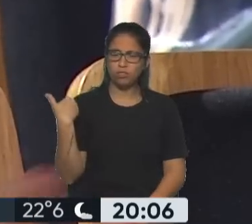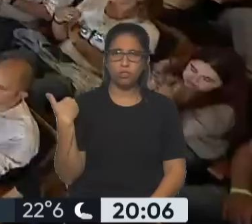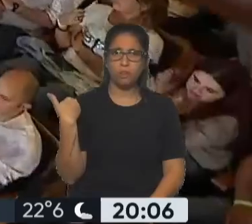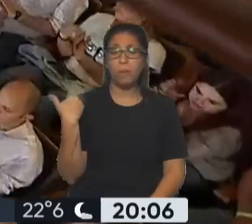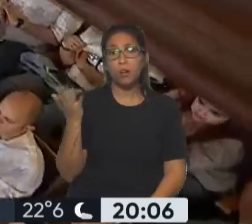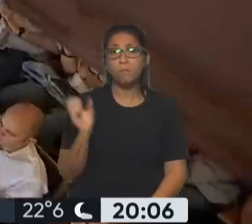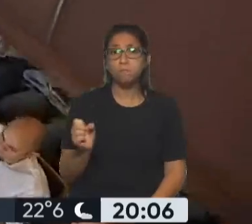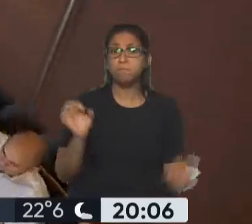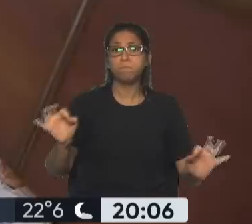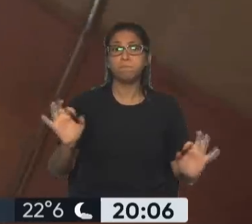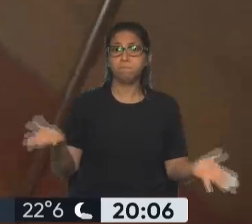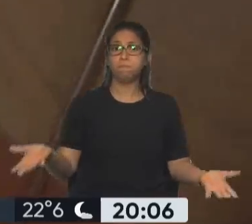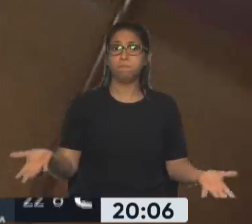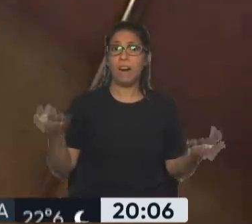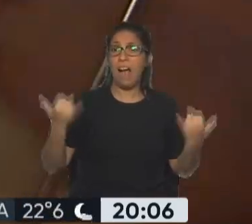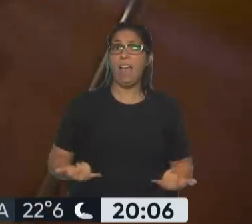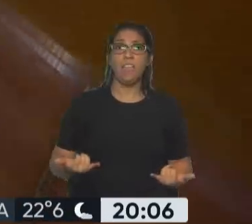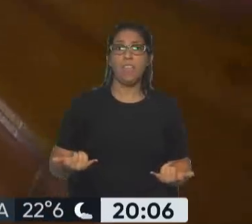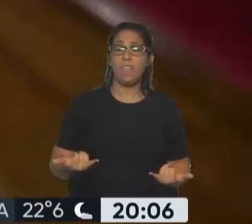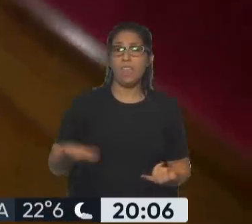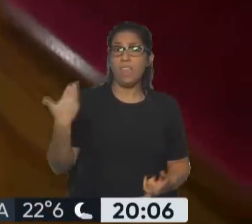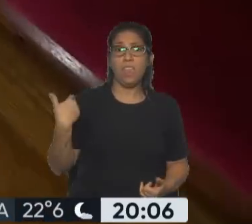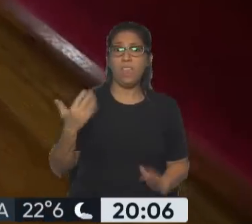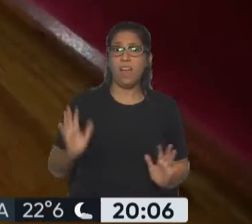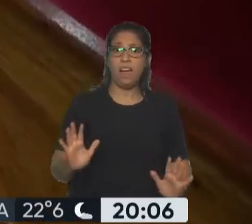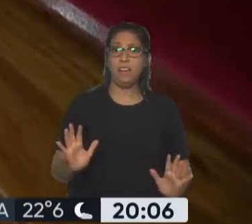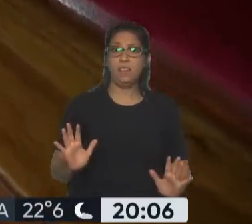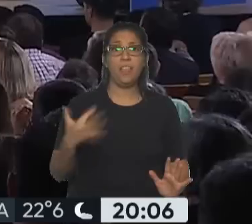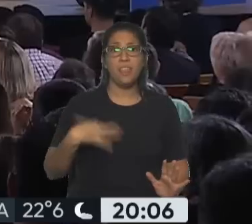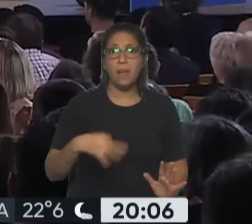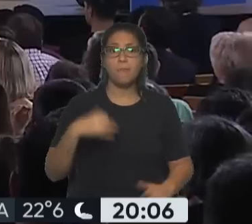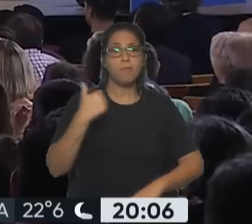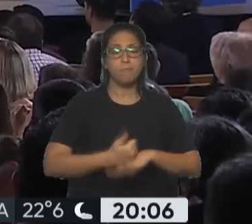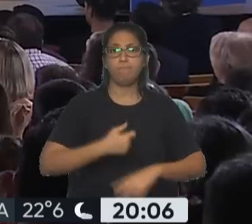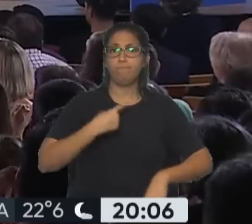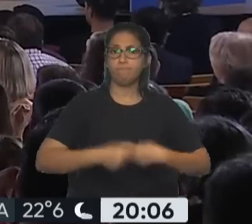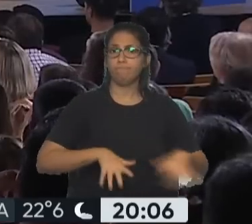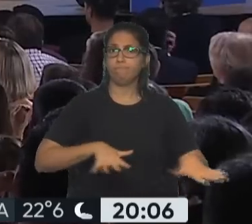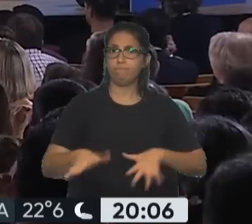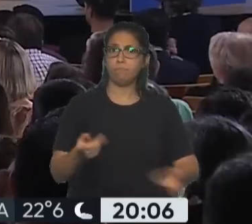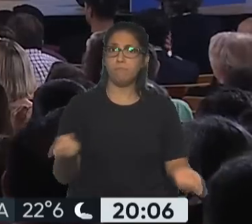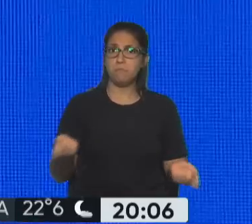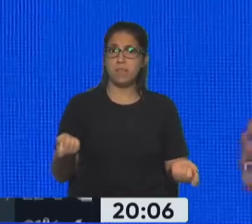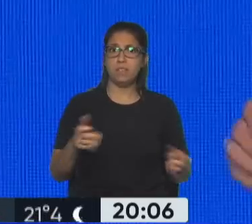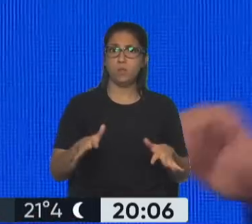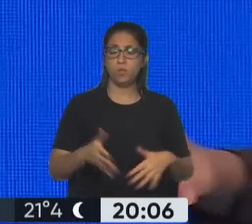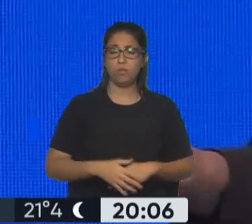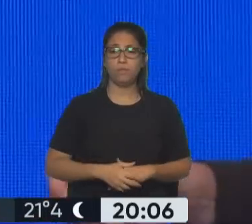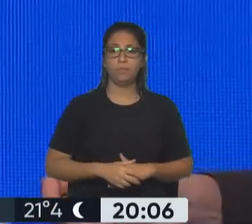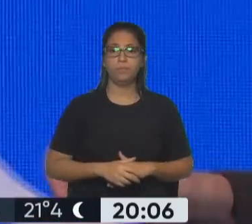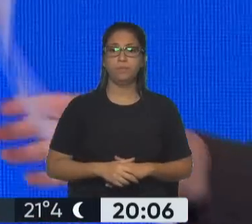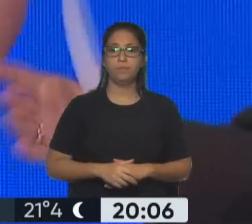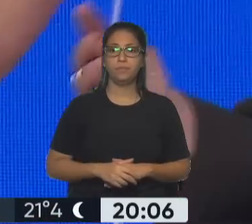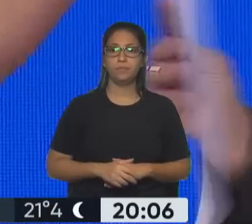pasó. Y acá estamos y tenemos que abordar esta cuestión. Pero